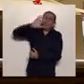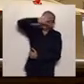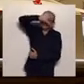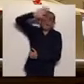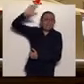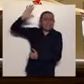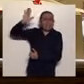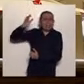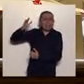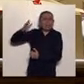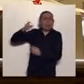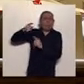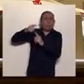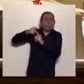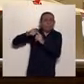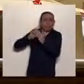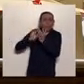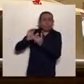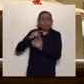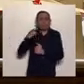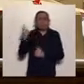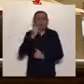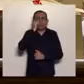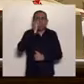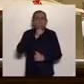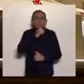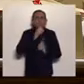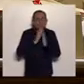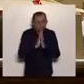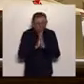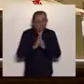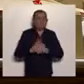del Cielo por medio de su Hijo Jesucristo, nuestro Señor.